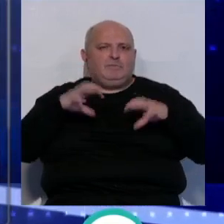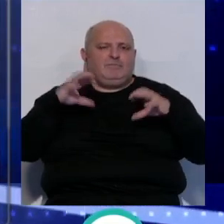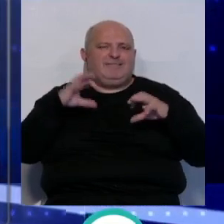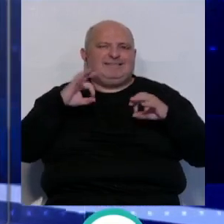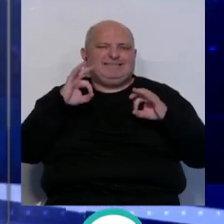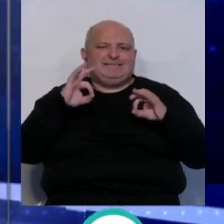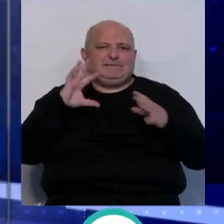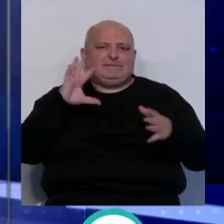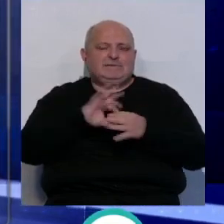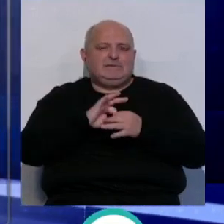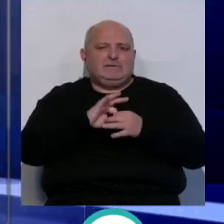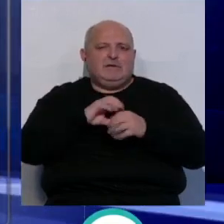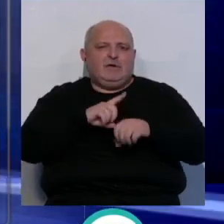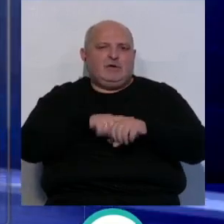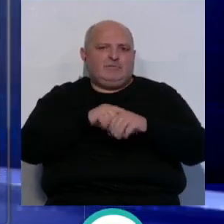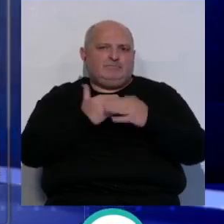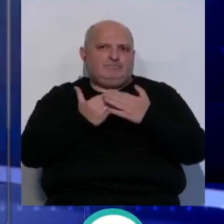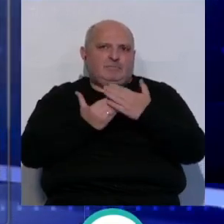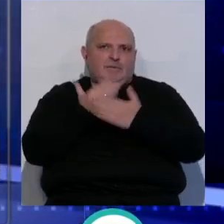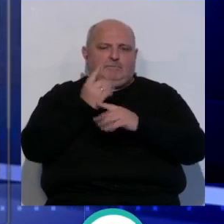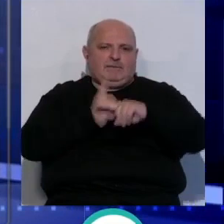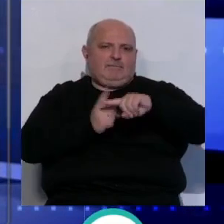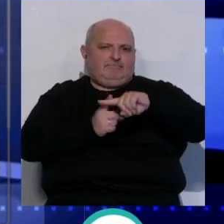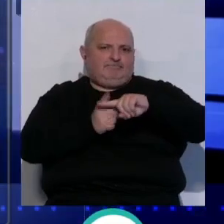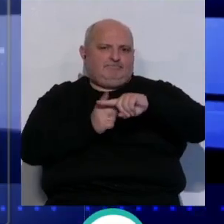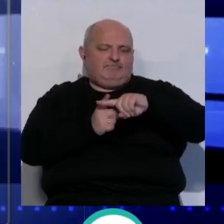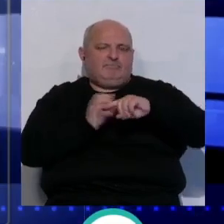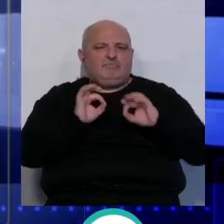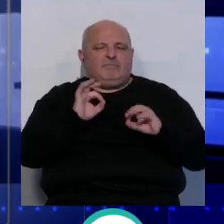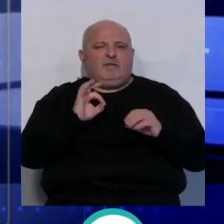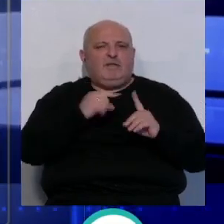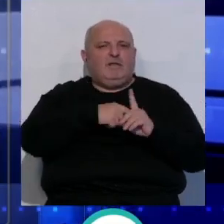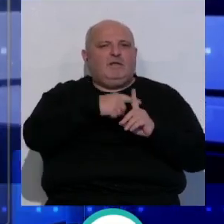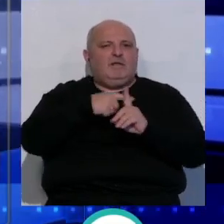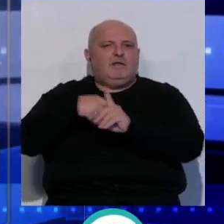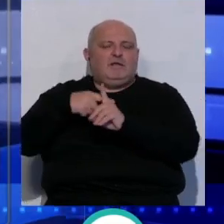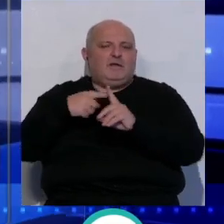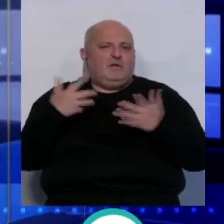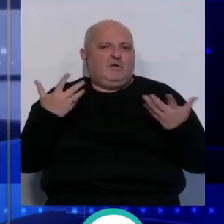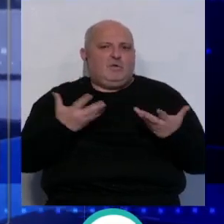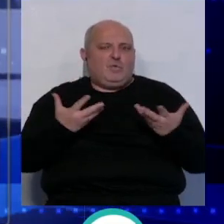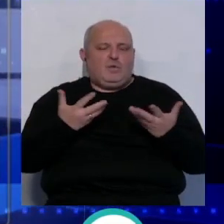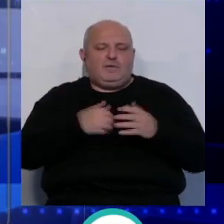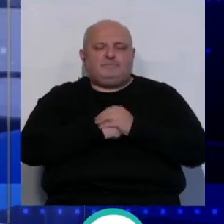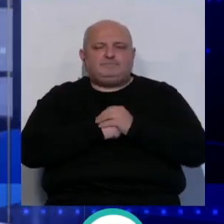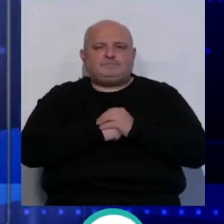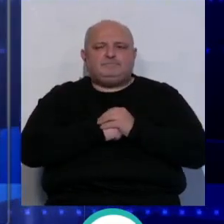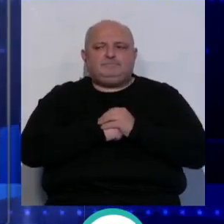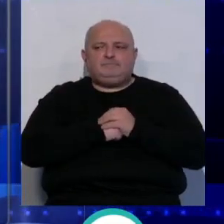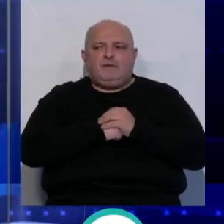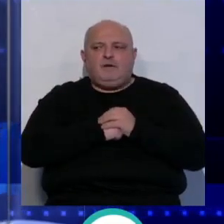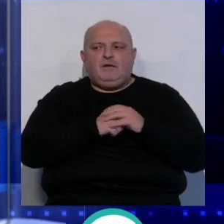más intensos en las horas centrales del día. Los valores extremos en cuanto a las temperaturas variarán